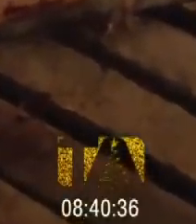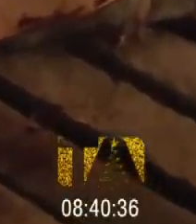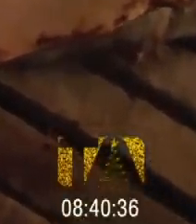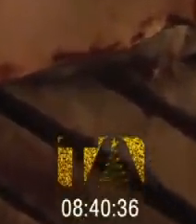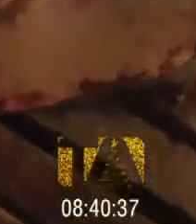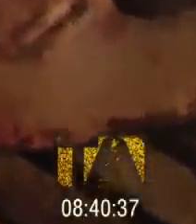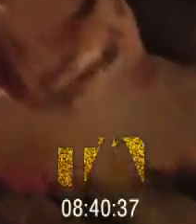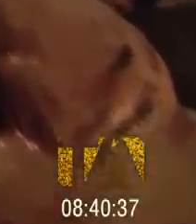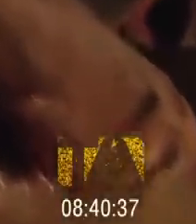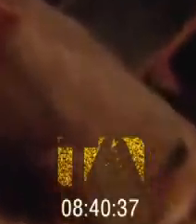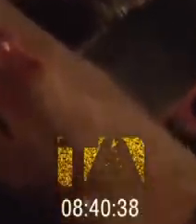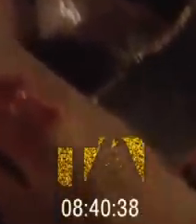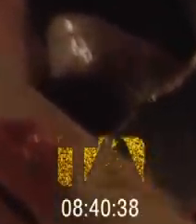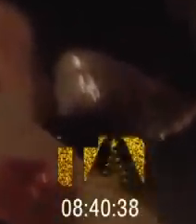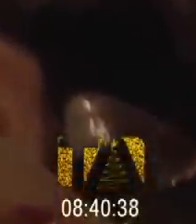través del centro de control.